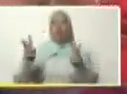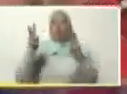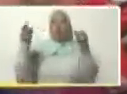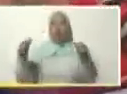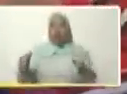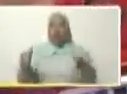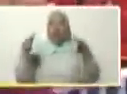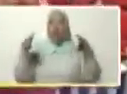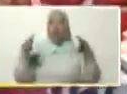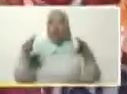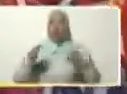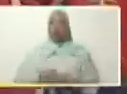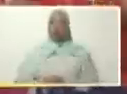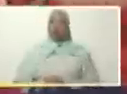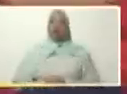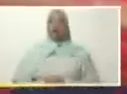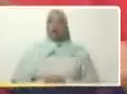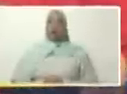triunfo.